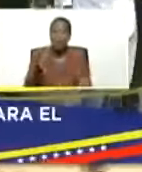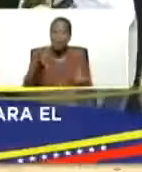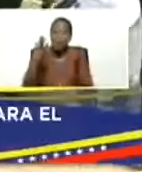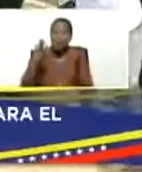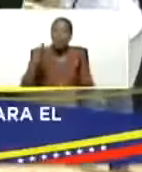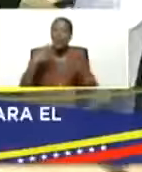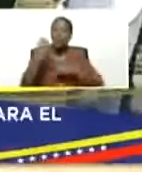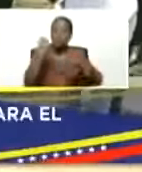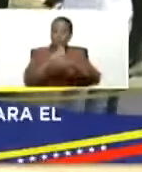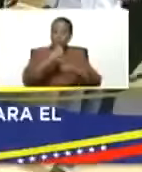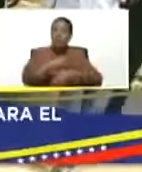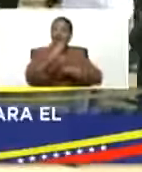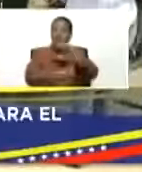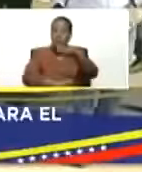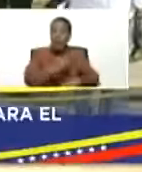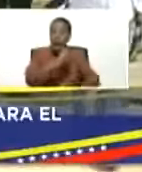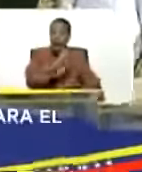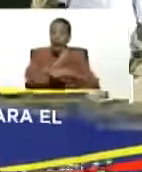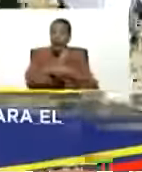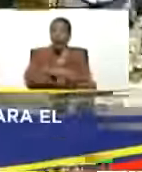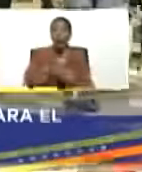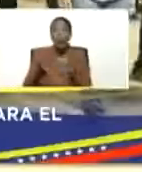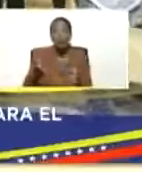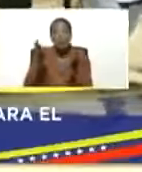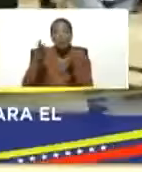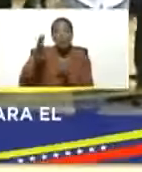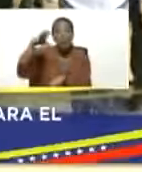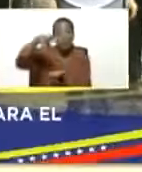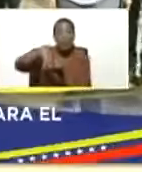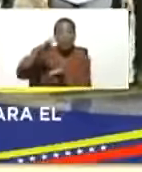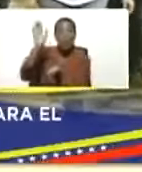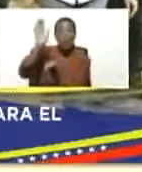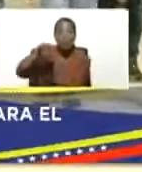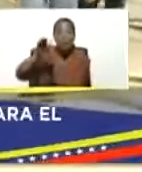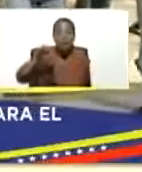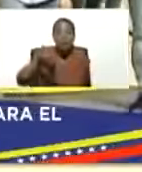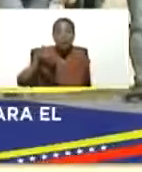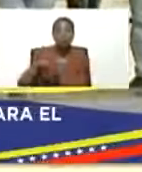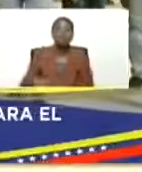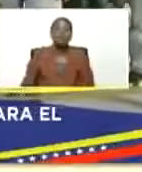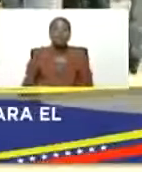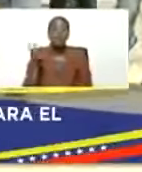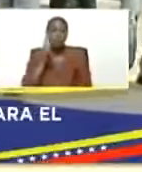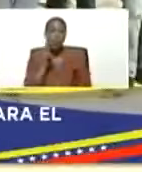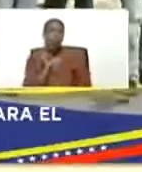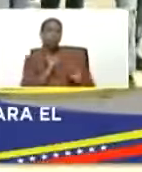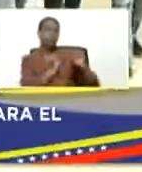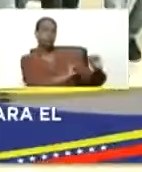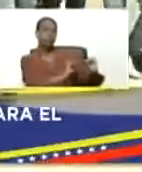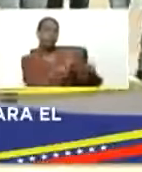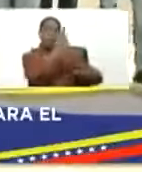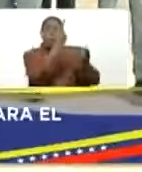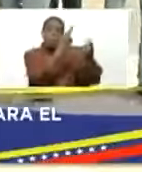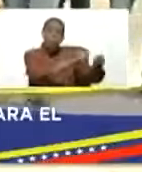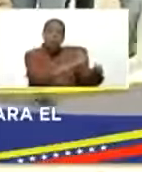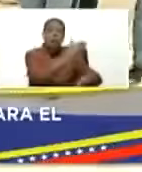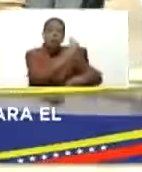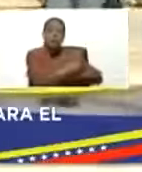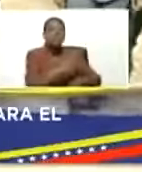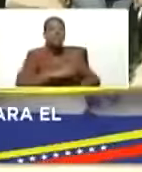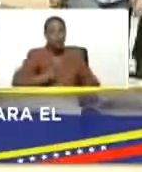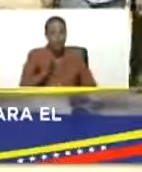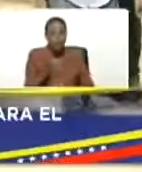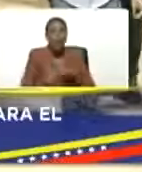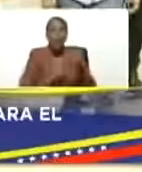victoria de Margarita, de Venezuela contra las sanciones. Sí se puede,